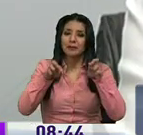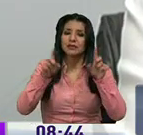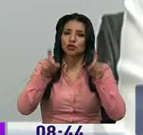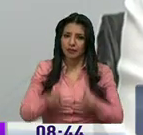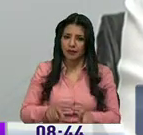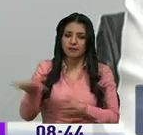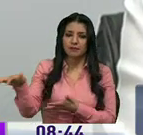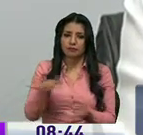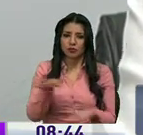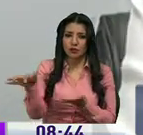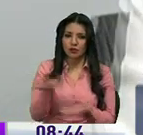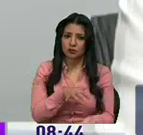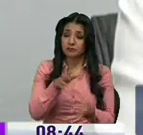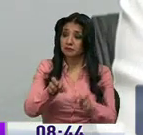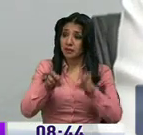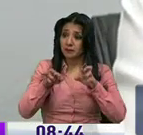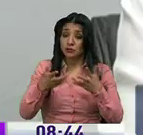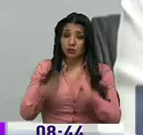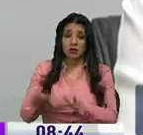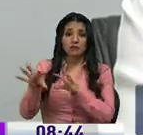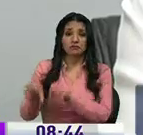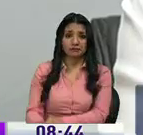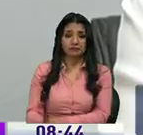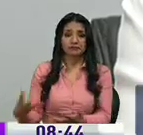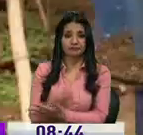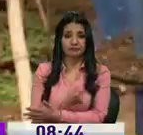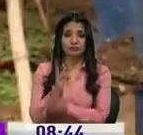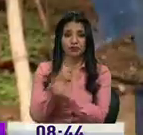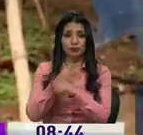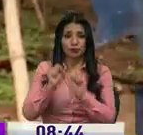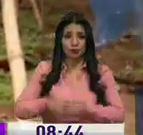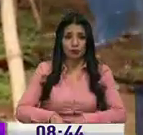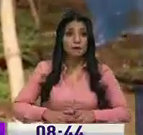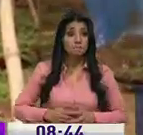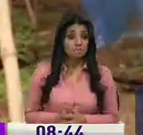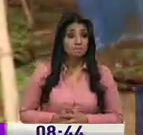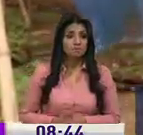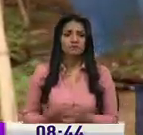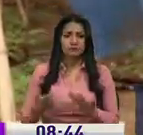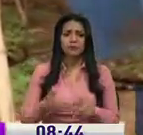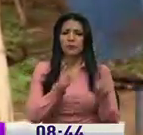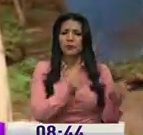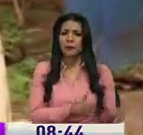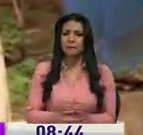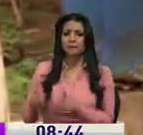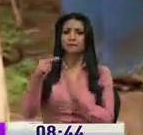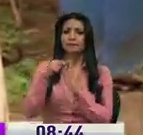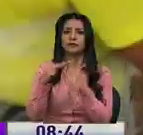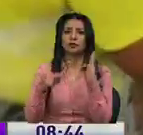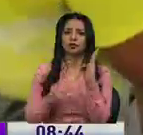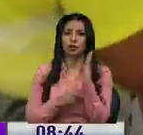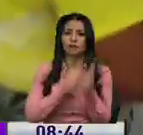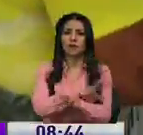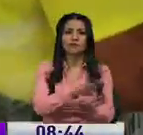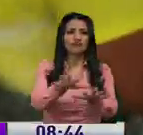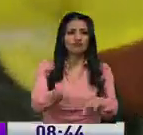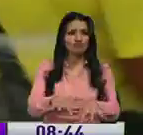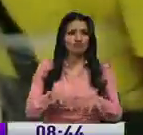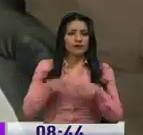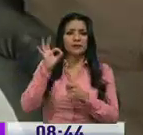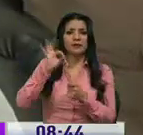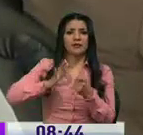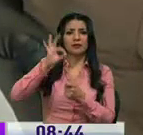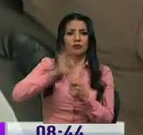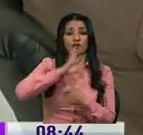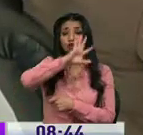importación. Caso contrario, retención y decomiso del producto. De hecho, hay un protocolo a seguir en las fincas bananeras.